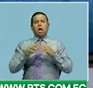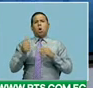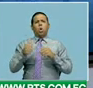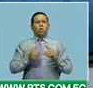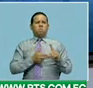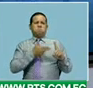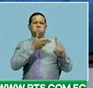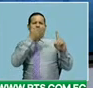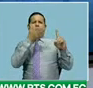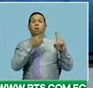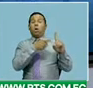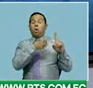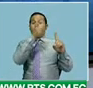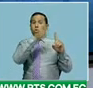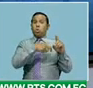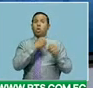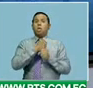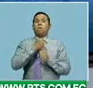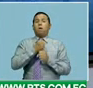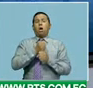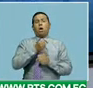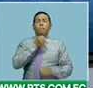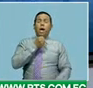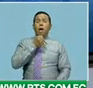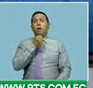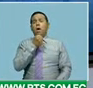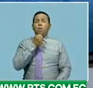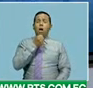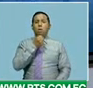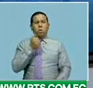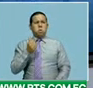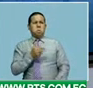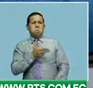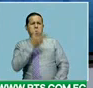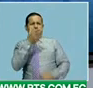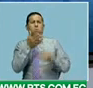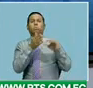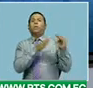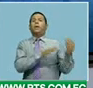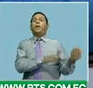personas que estuvieron en la celebración como principales sospechosos de este crimen.